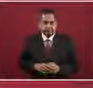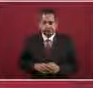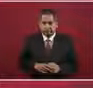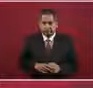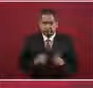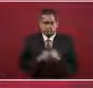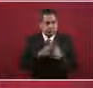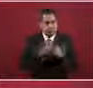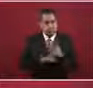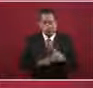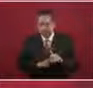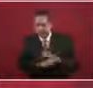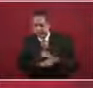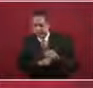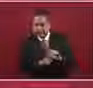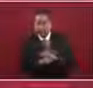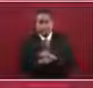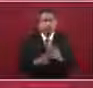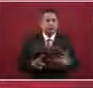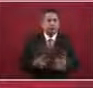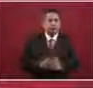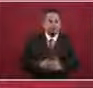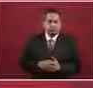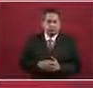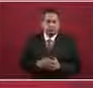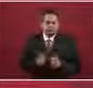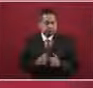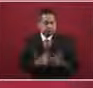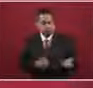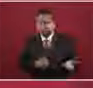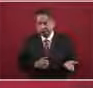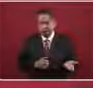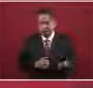con sobornos, con